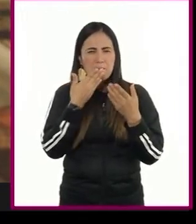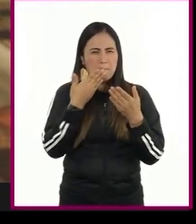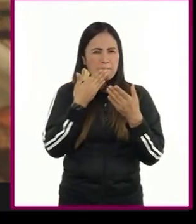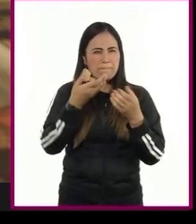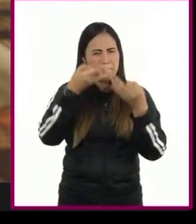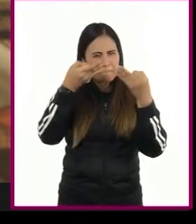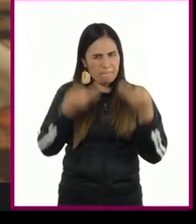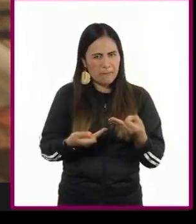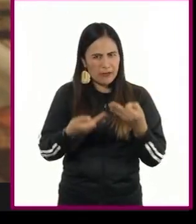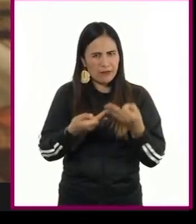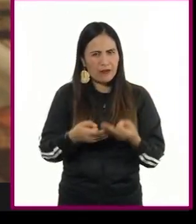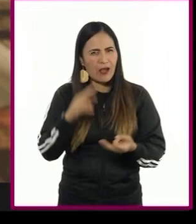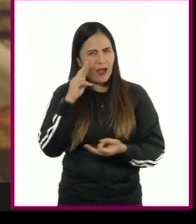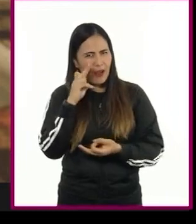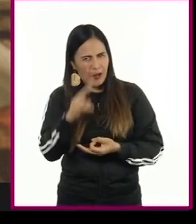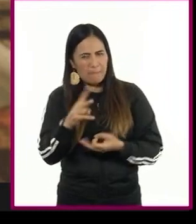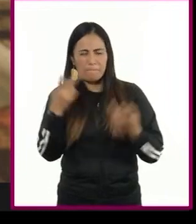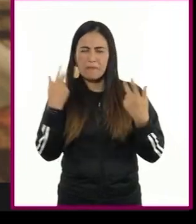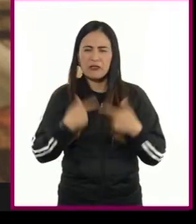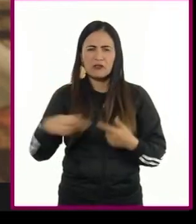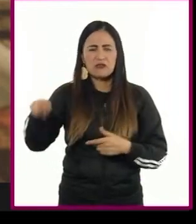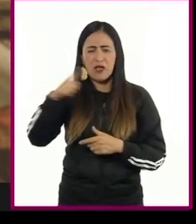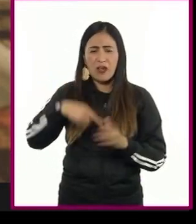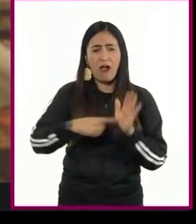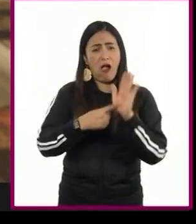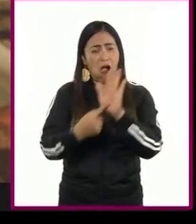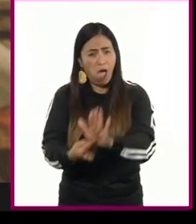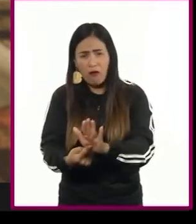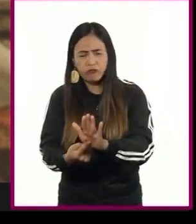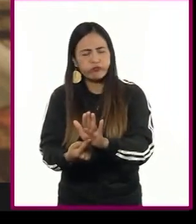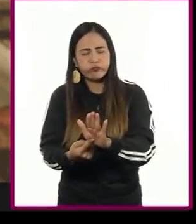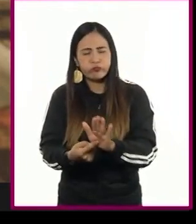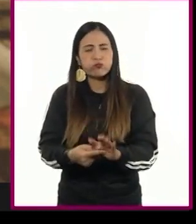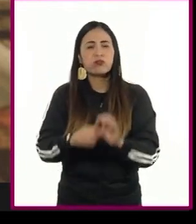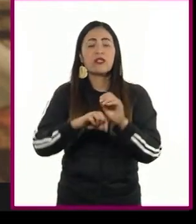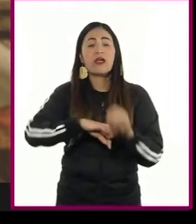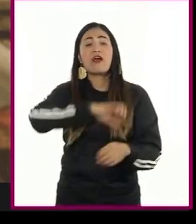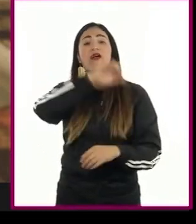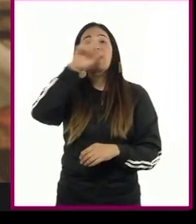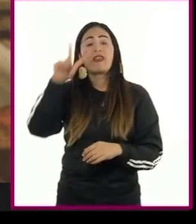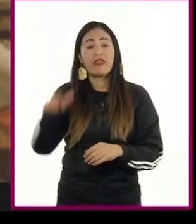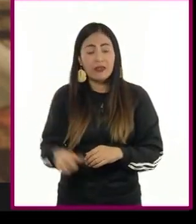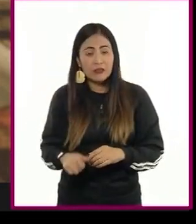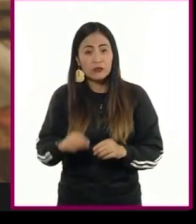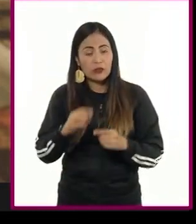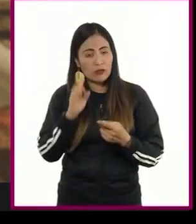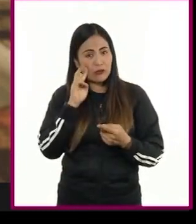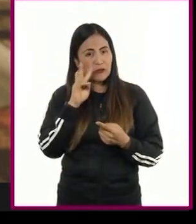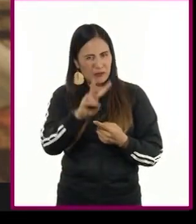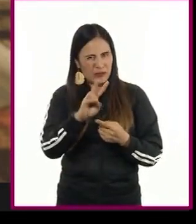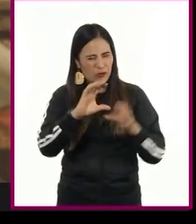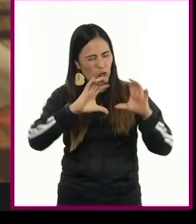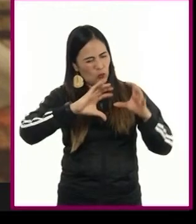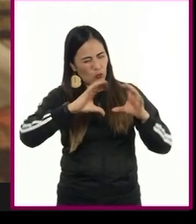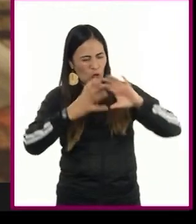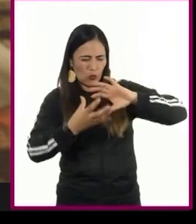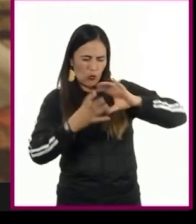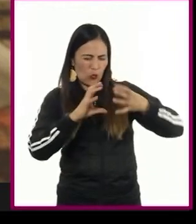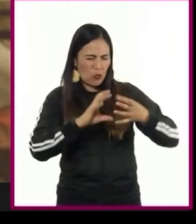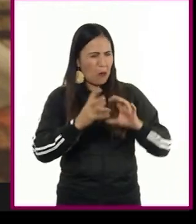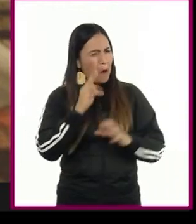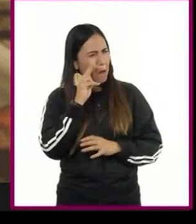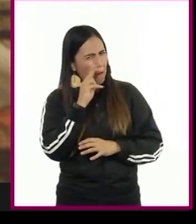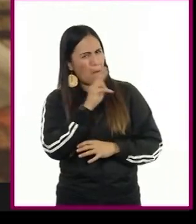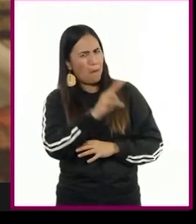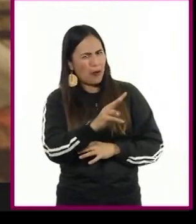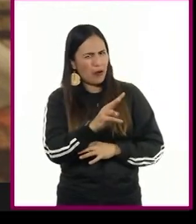escondidas hasta ahora a los vivientes toma por primera vez una configuración espacial visible en las